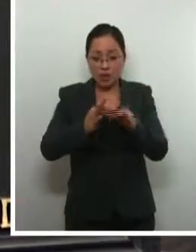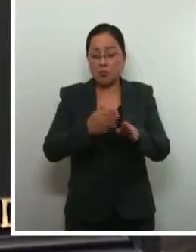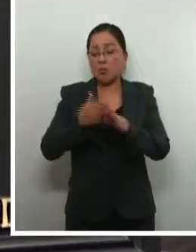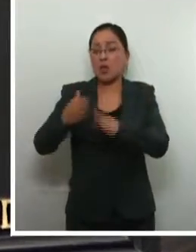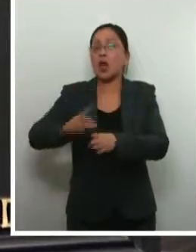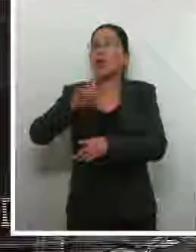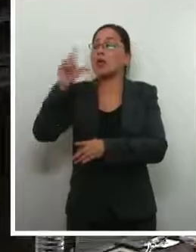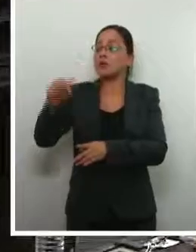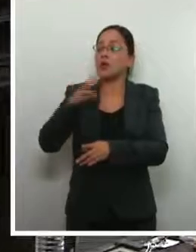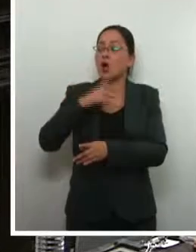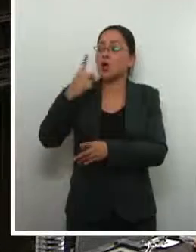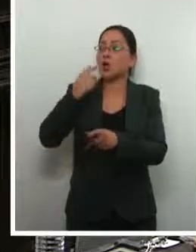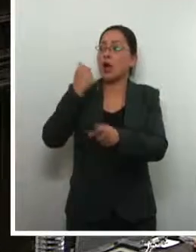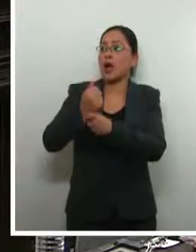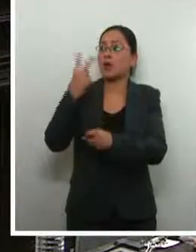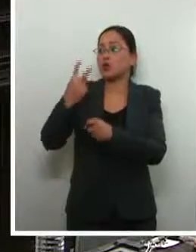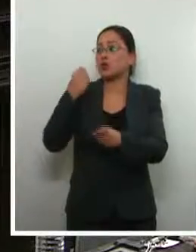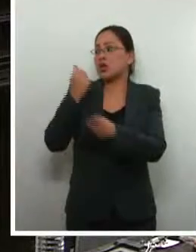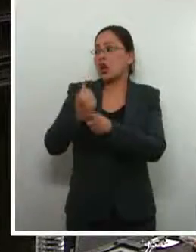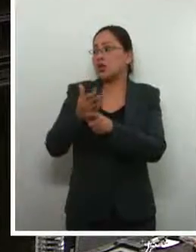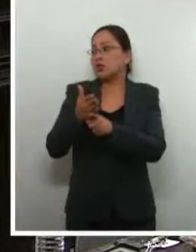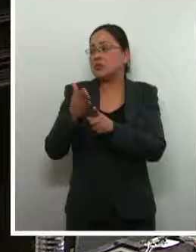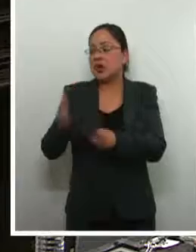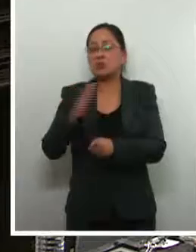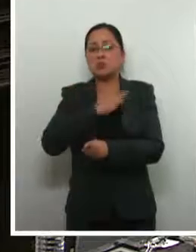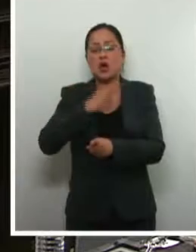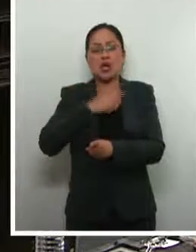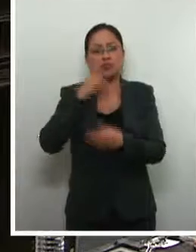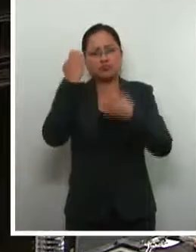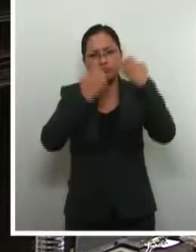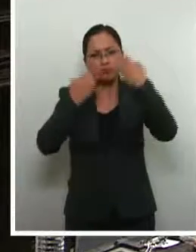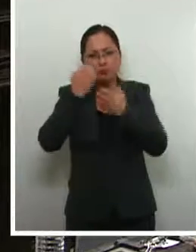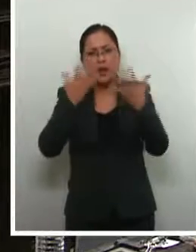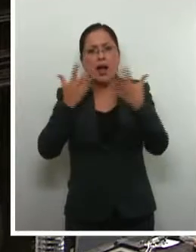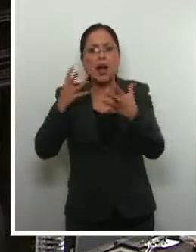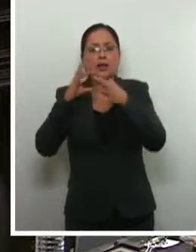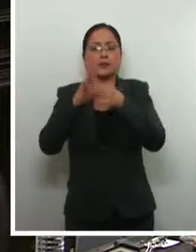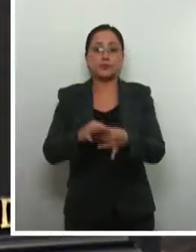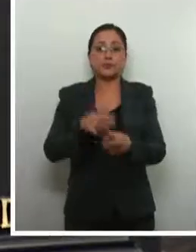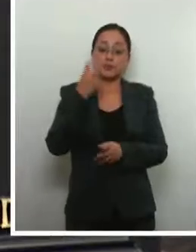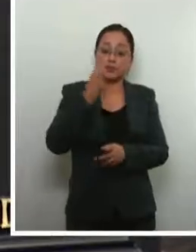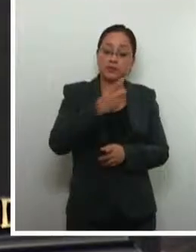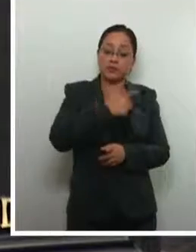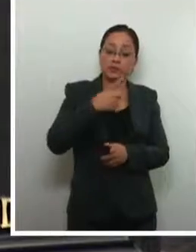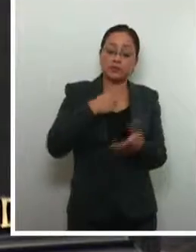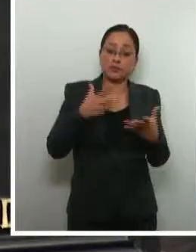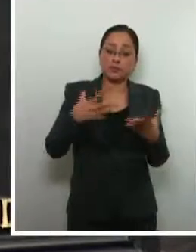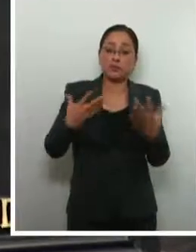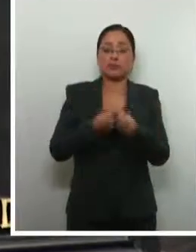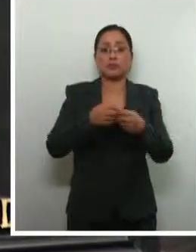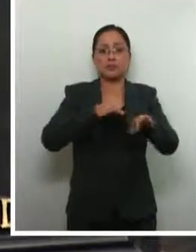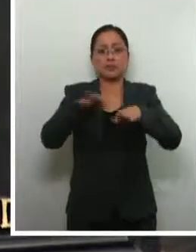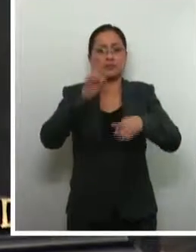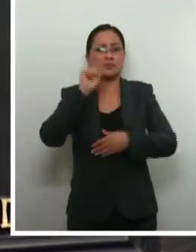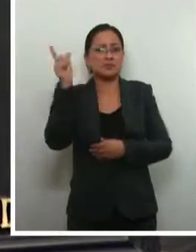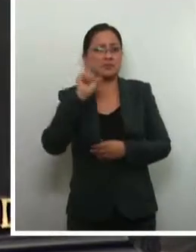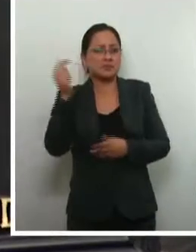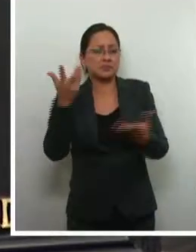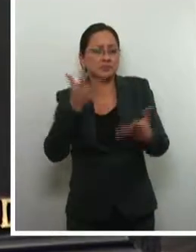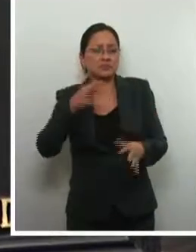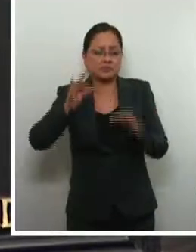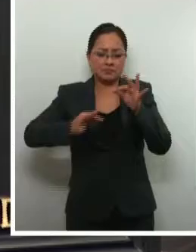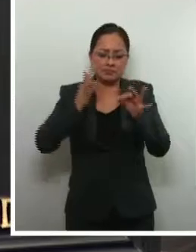revisar después de 1 año, después de 2 años, y de ahí, y tiene que ser un trabajo muy profesional,